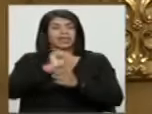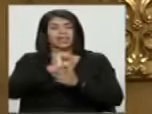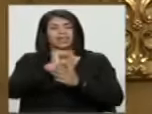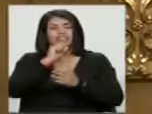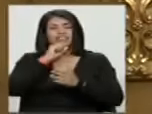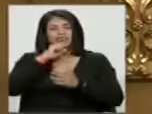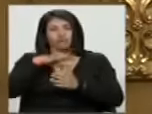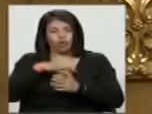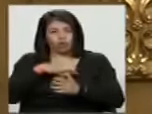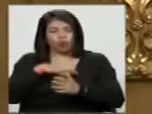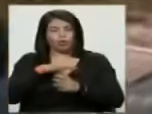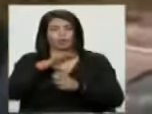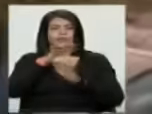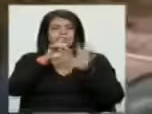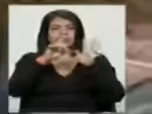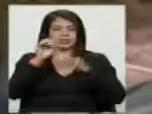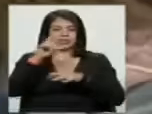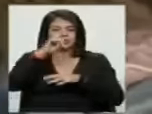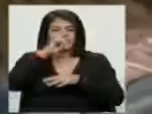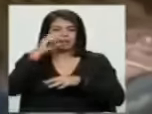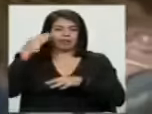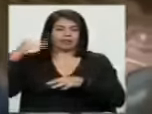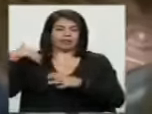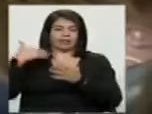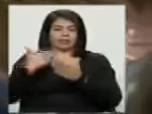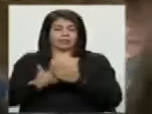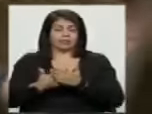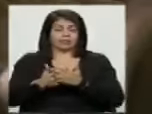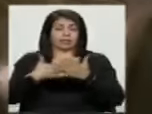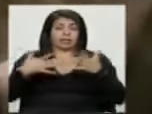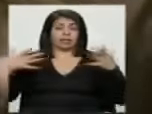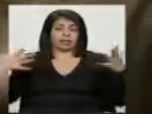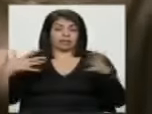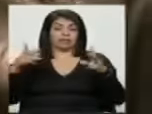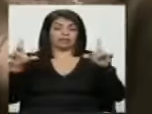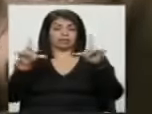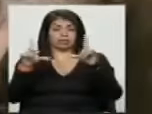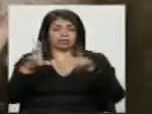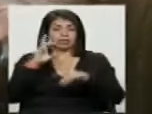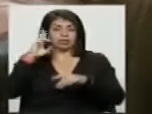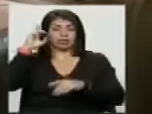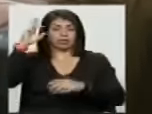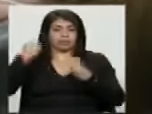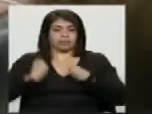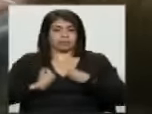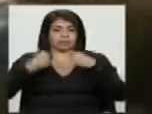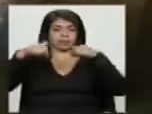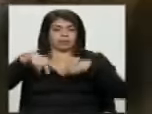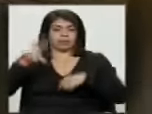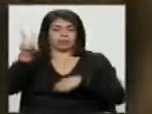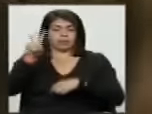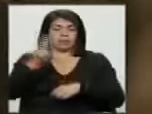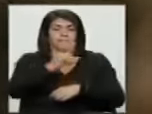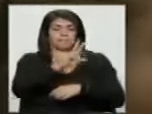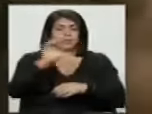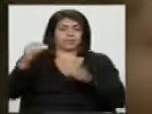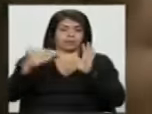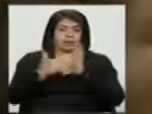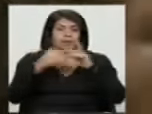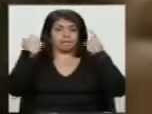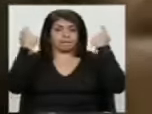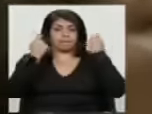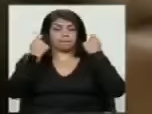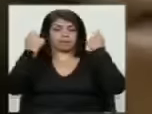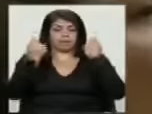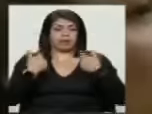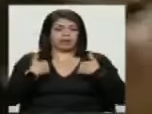venezolano durante 60 años, que fueron los grandes medios de comunicación que hicieron vida aquí en Venezuela, 20.000 propagandas